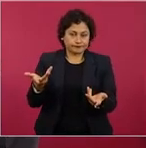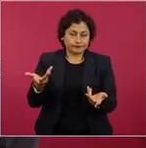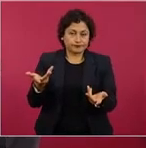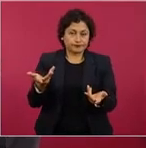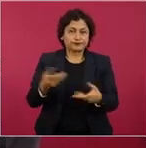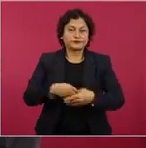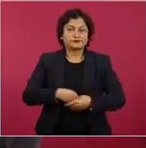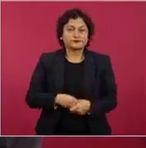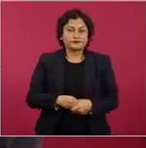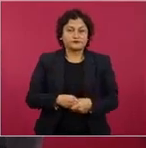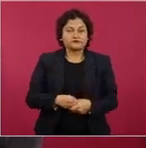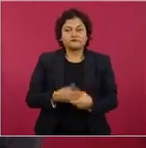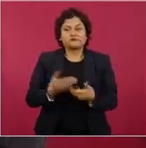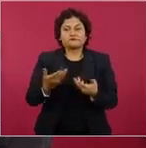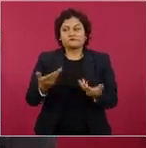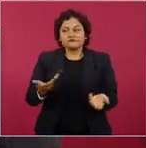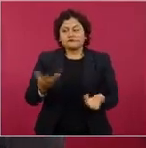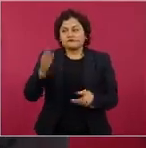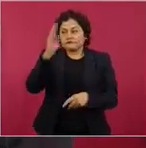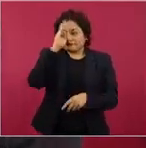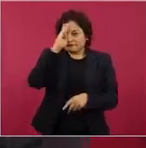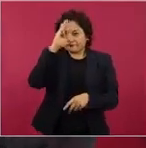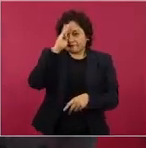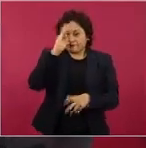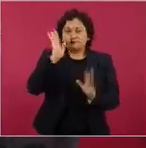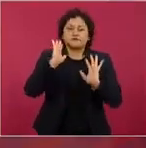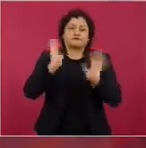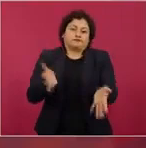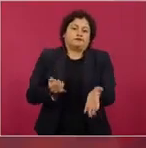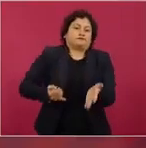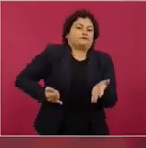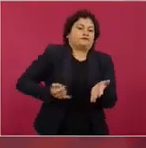Y se tomó la decisión porque es un bien